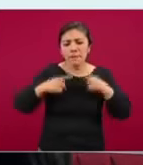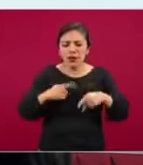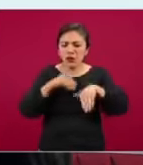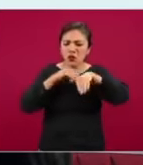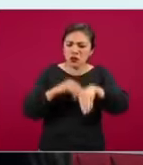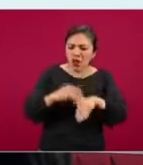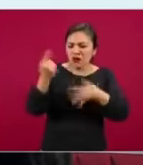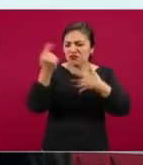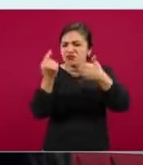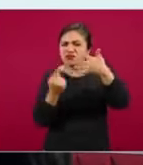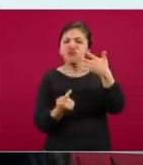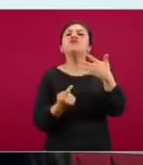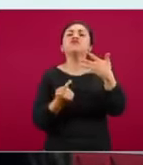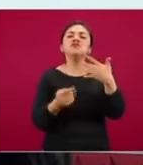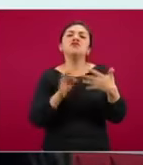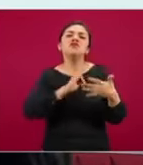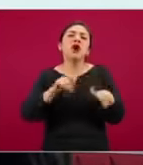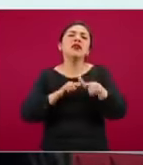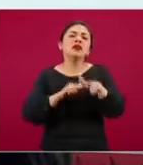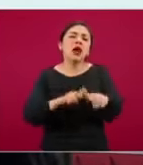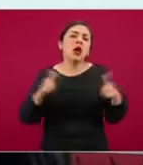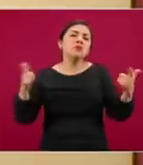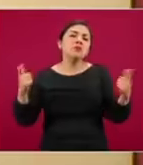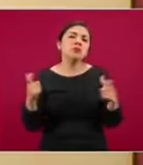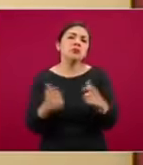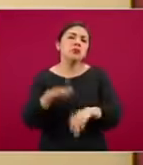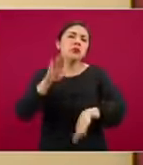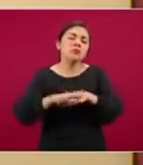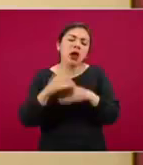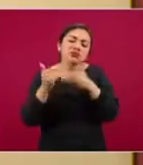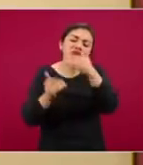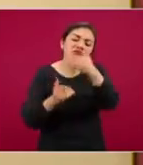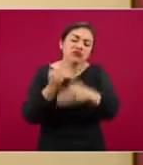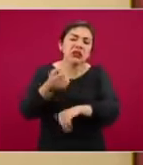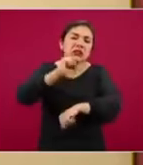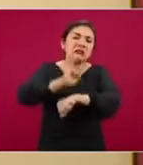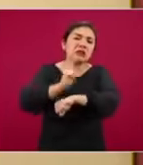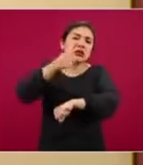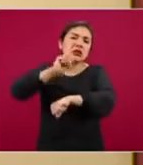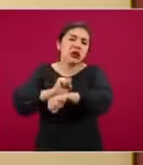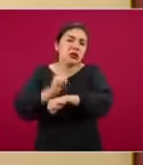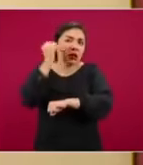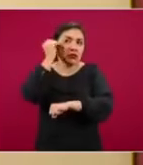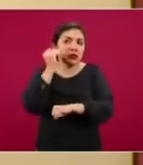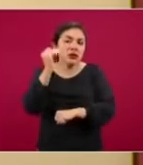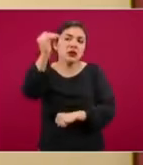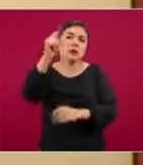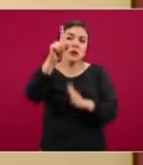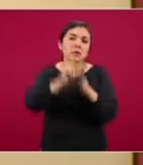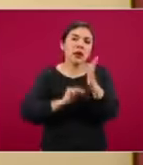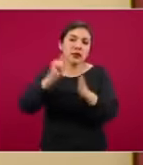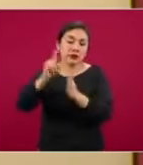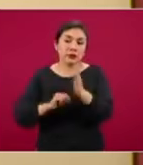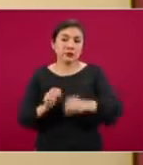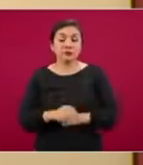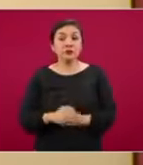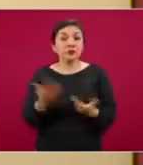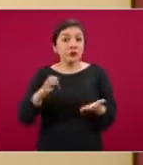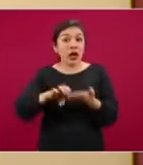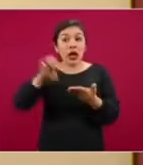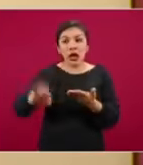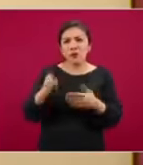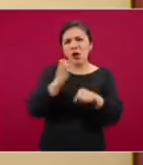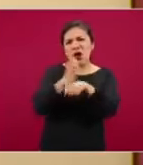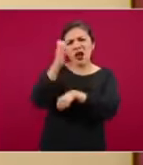comunitarias, pues lógicamente esto puede continuar durante las siguientes semanas y durante los siguientes meses. Entidades que están, por ejemplo, con